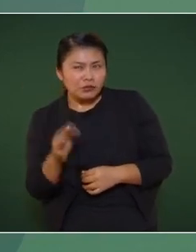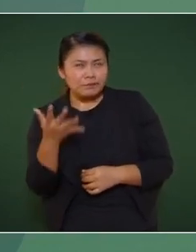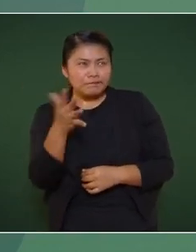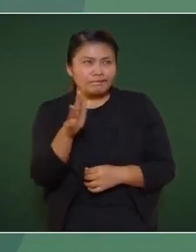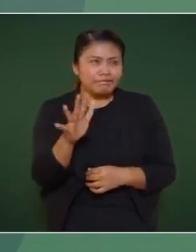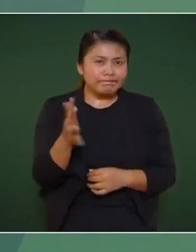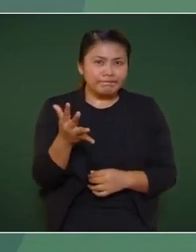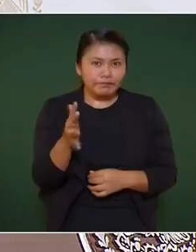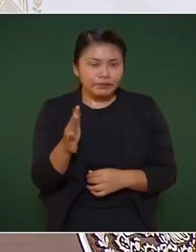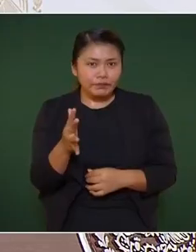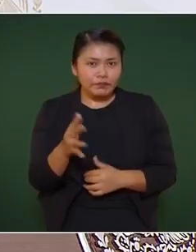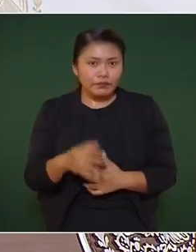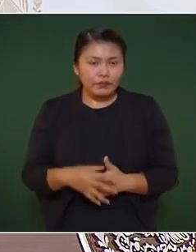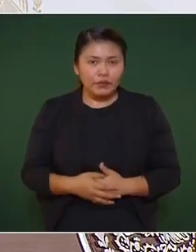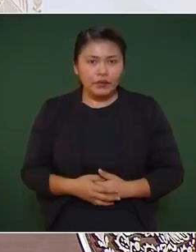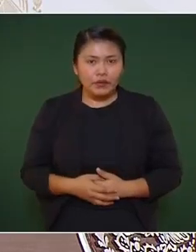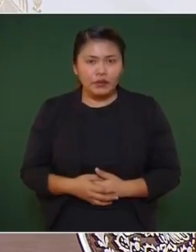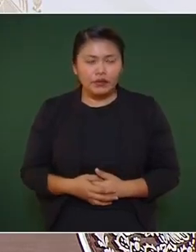como